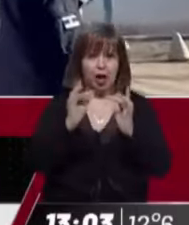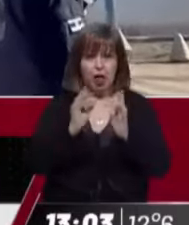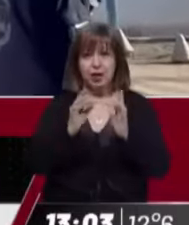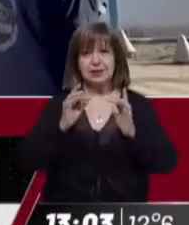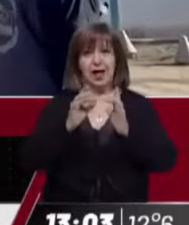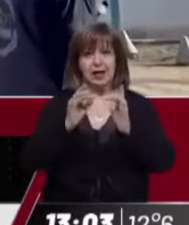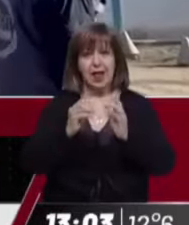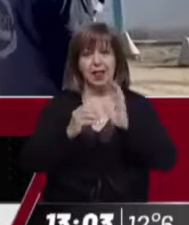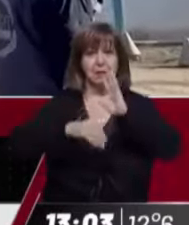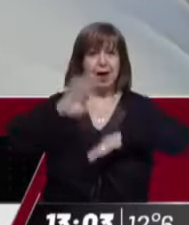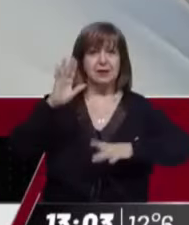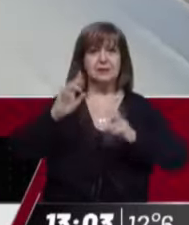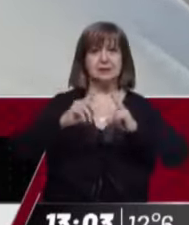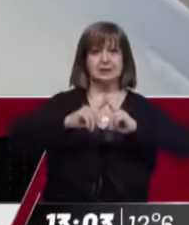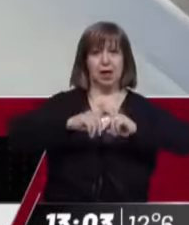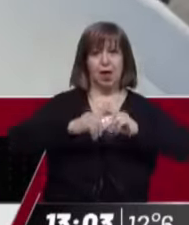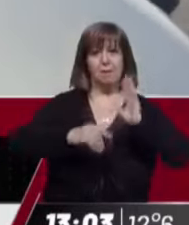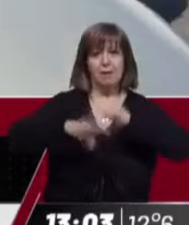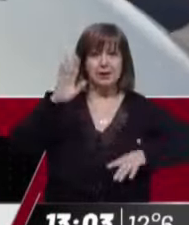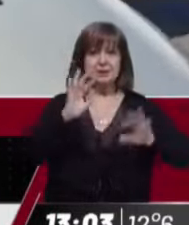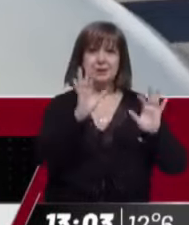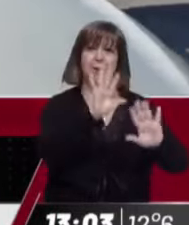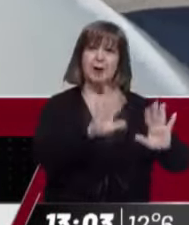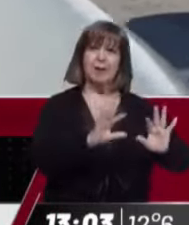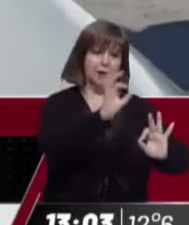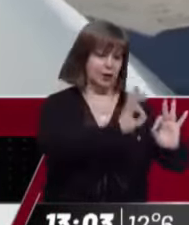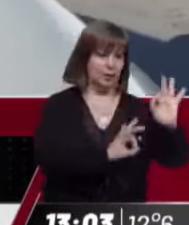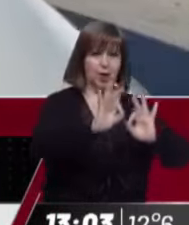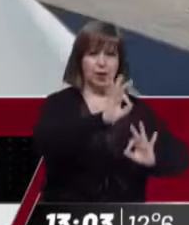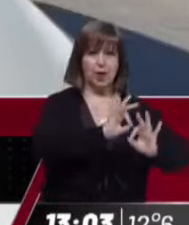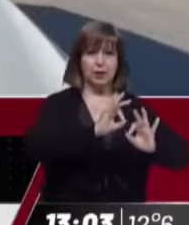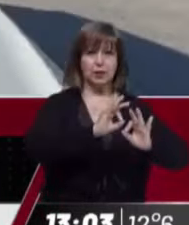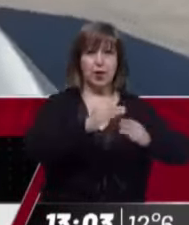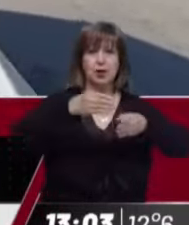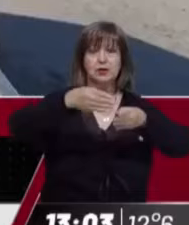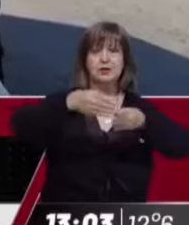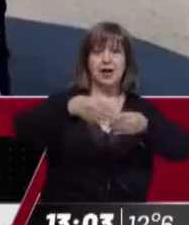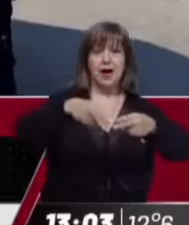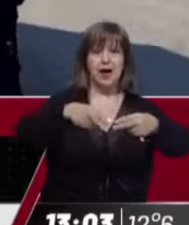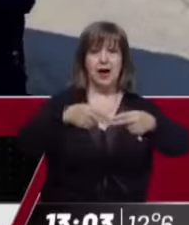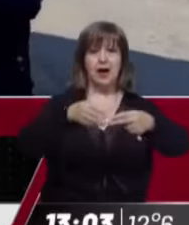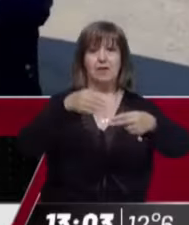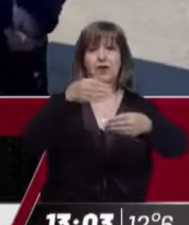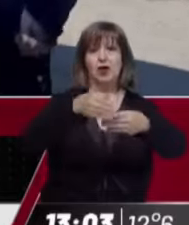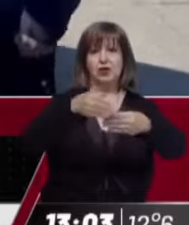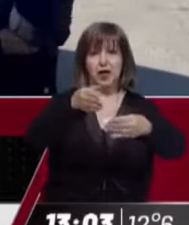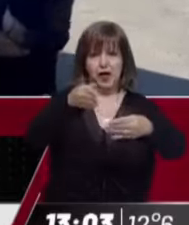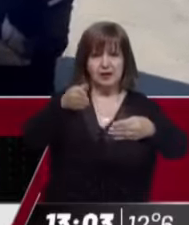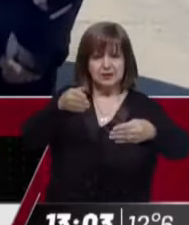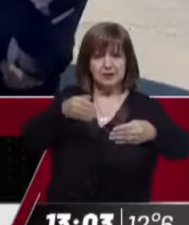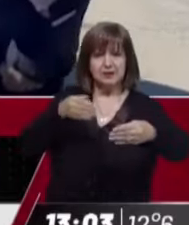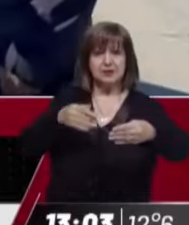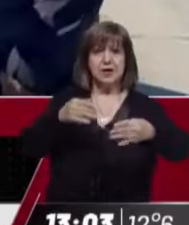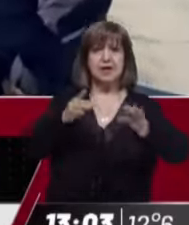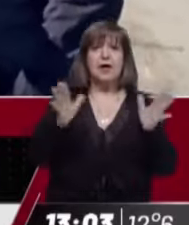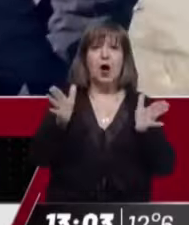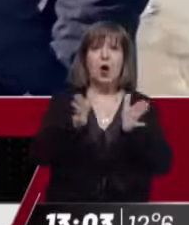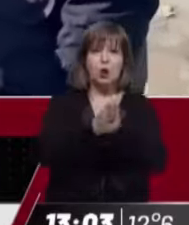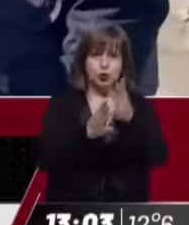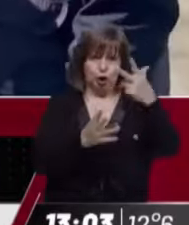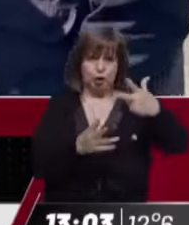estamos preparando un proyecto que en todos los pasos, o los pasos más relevantes